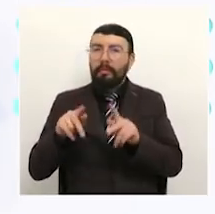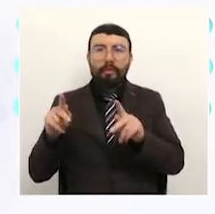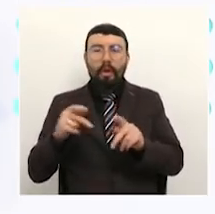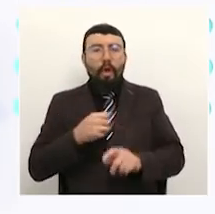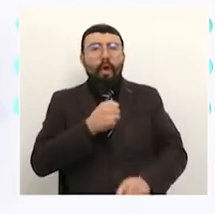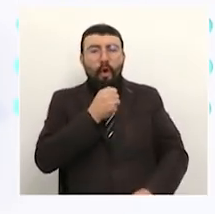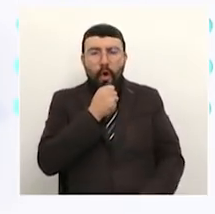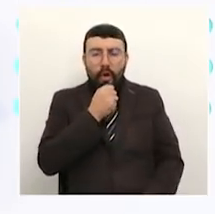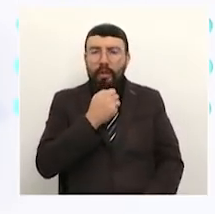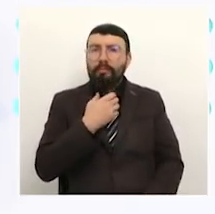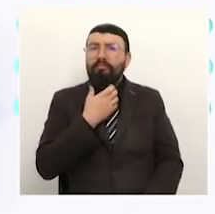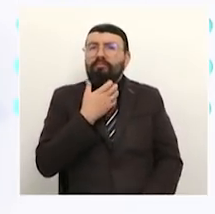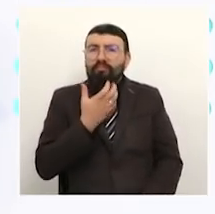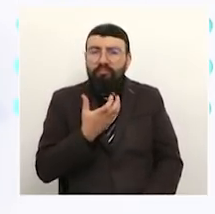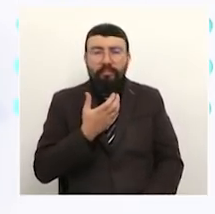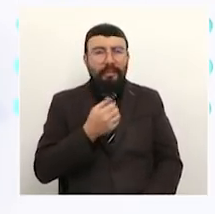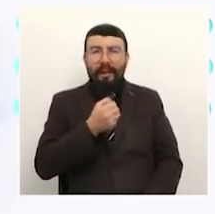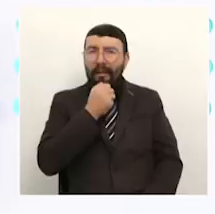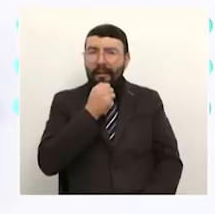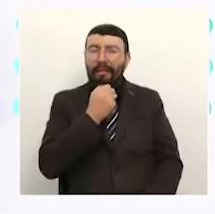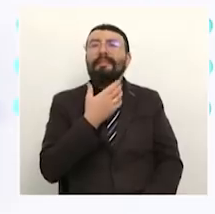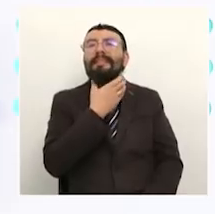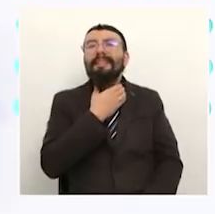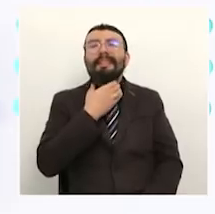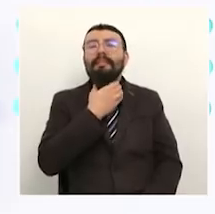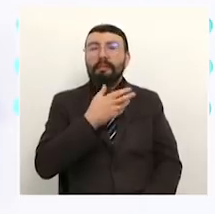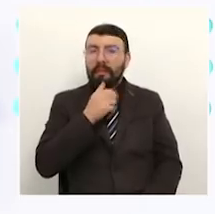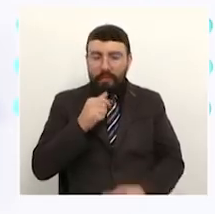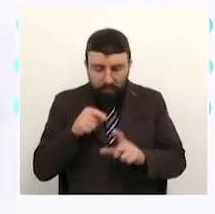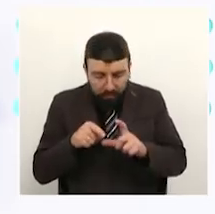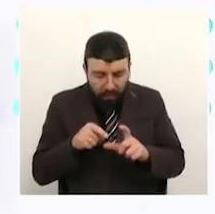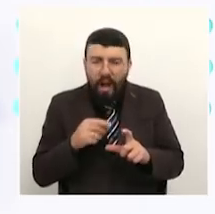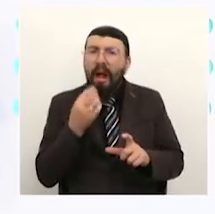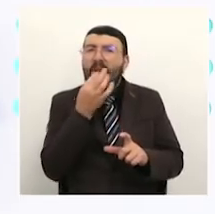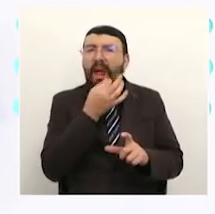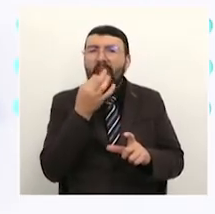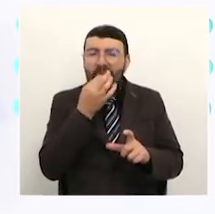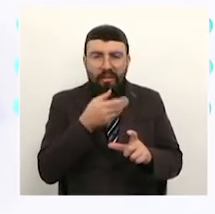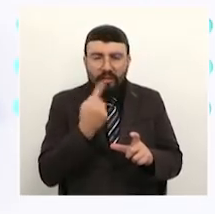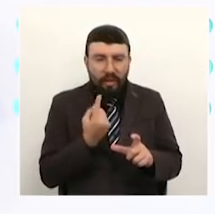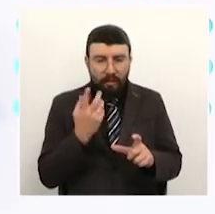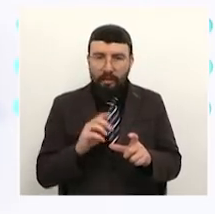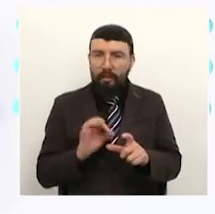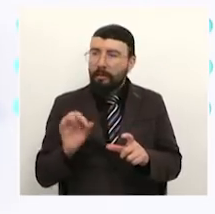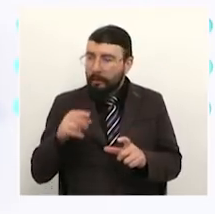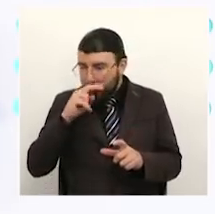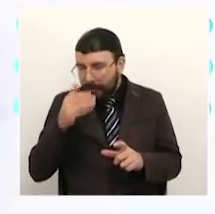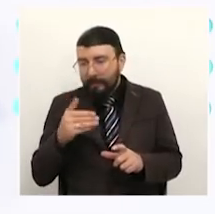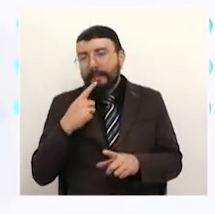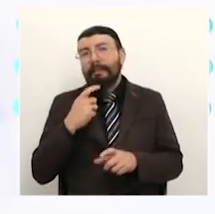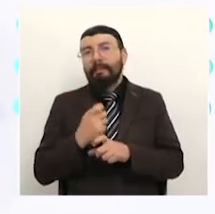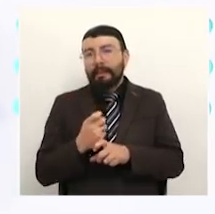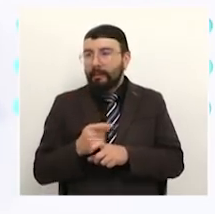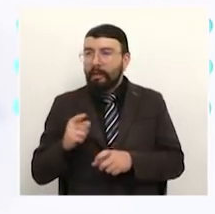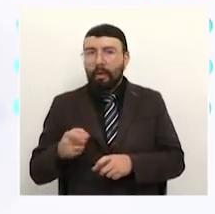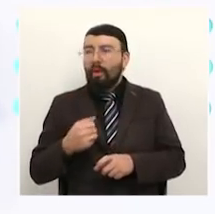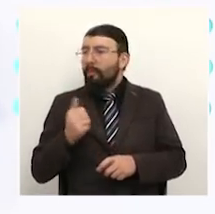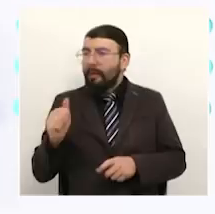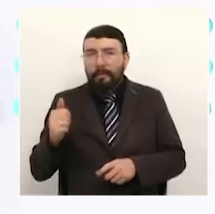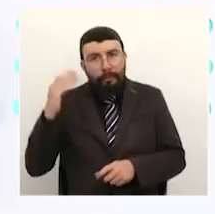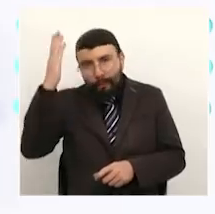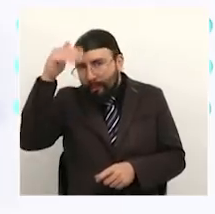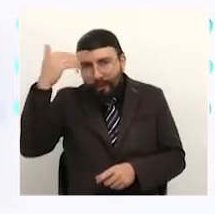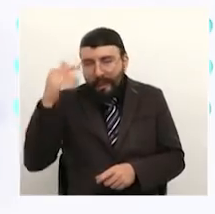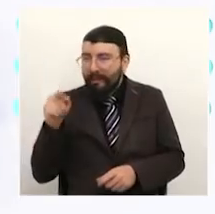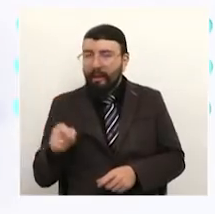secreción importante y la muestra termina siendo saliva por ejemplo en los niños también es difícil tomarlo pues por obvias razones los niños no son